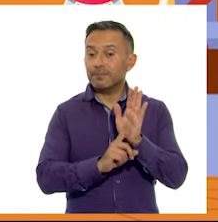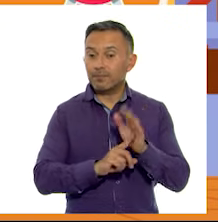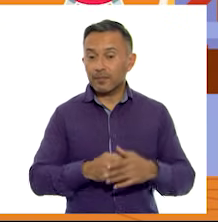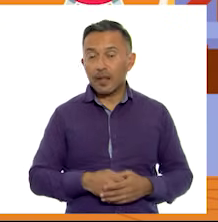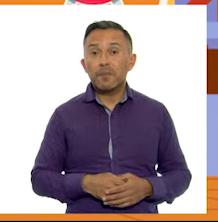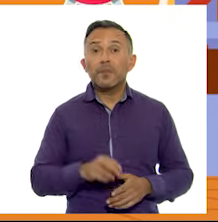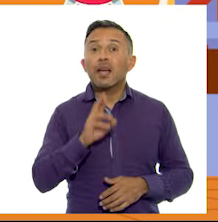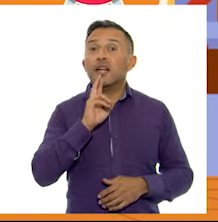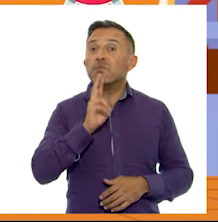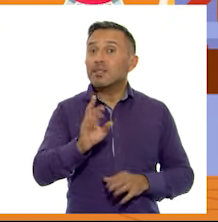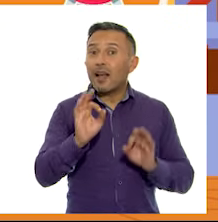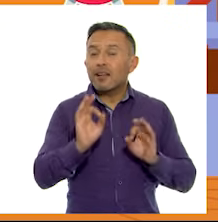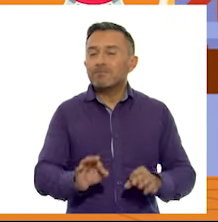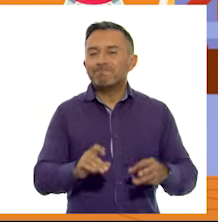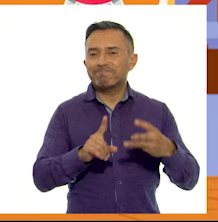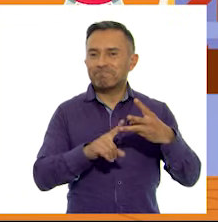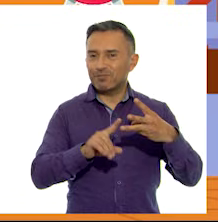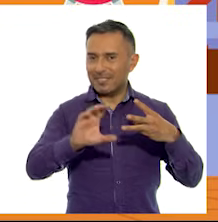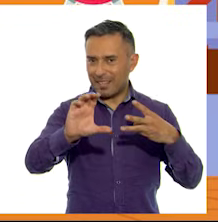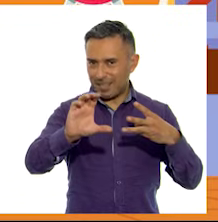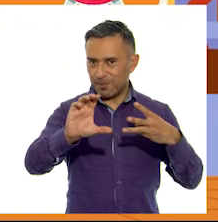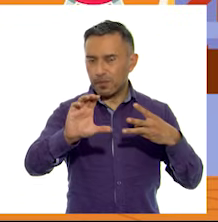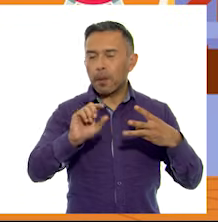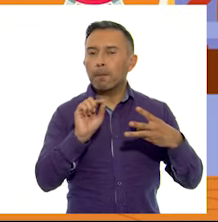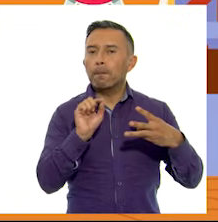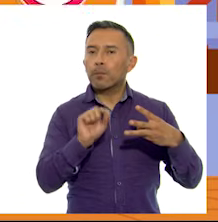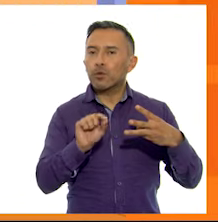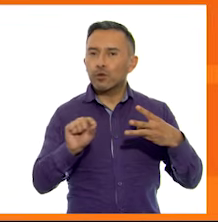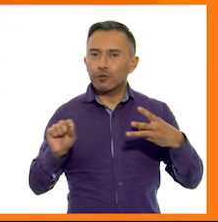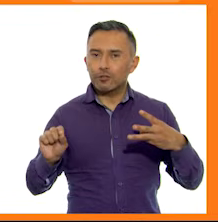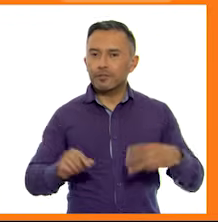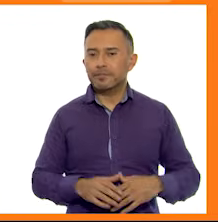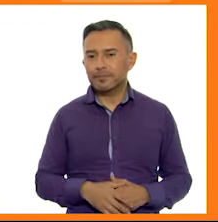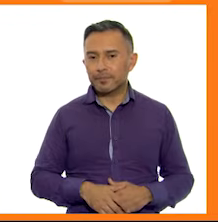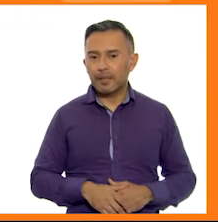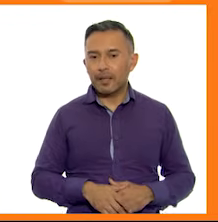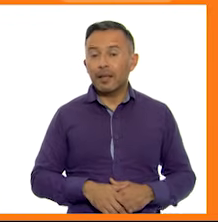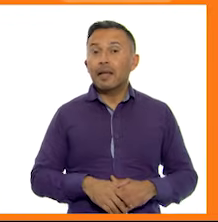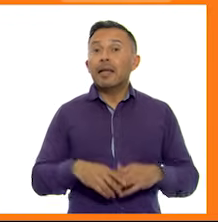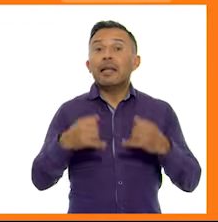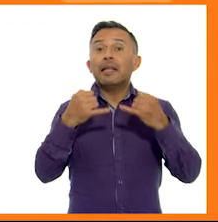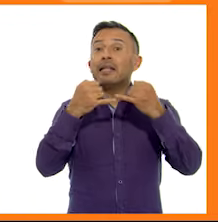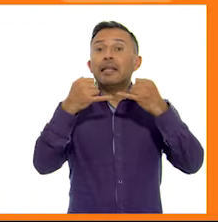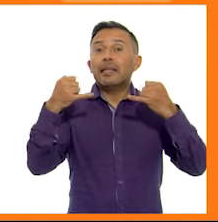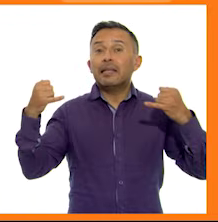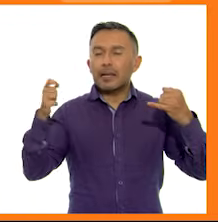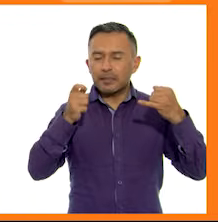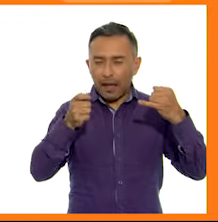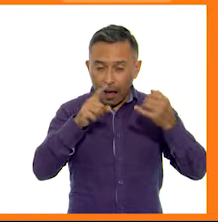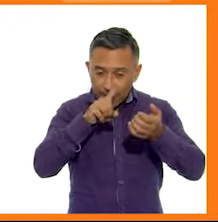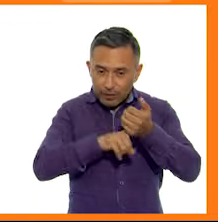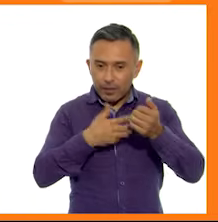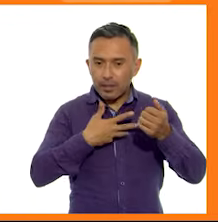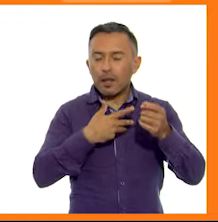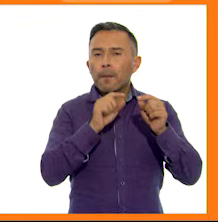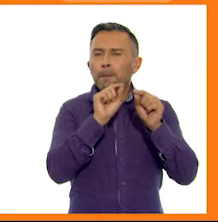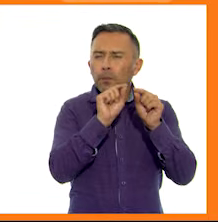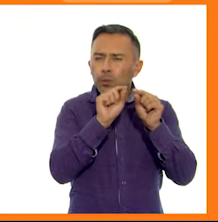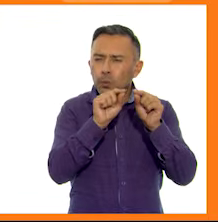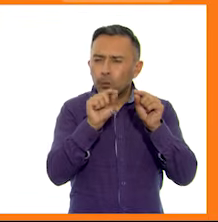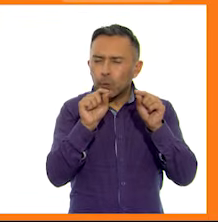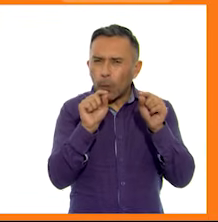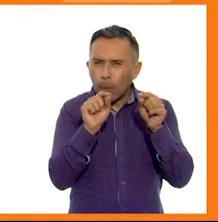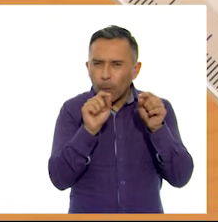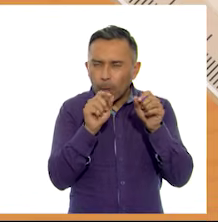La respuesta correcta es C, puntos. La línea es una sucesión continua de puntos muy unidos. Hay de